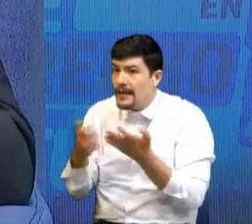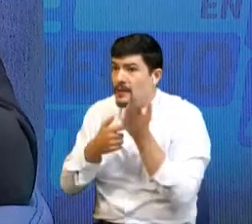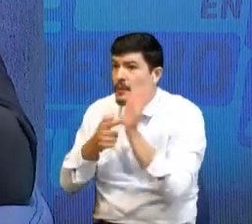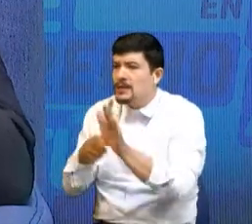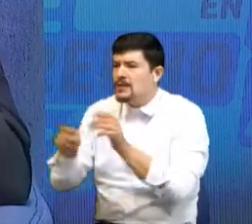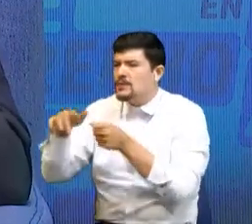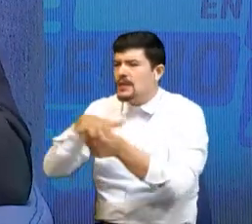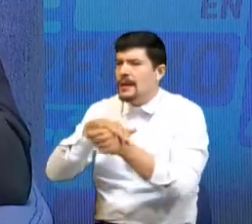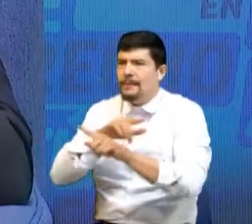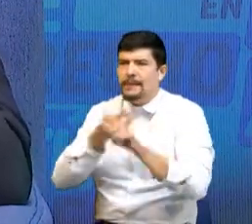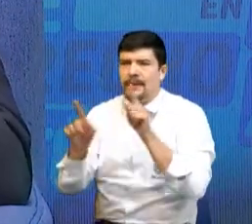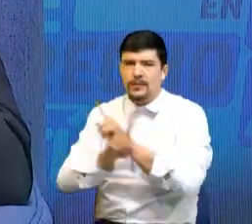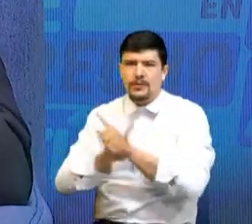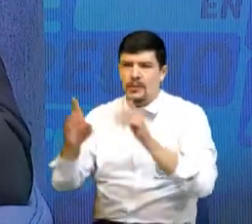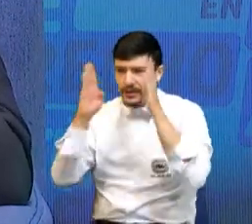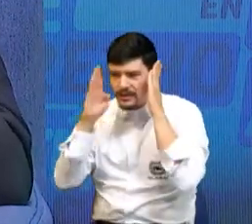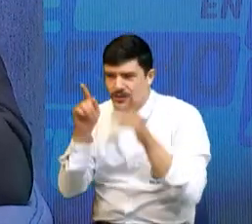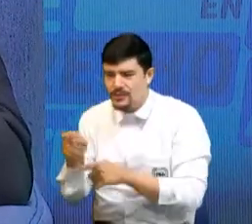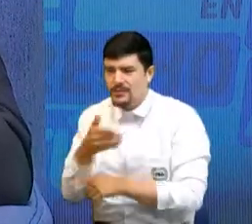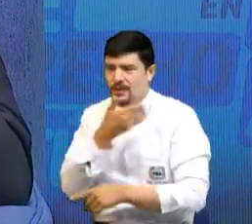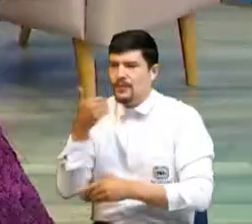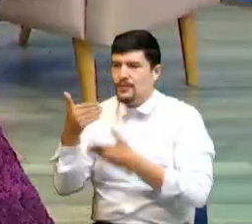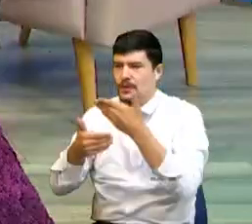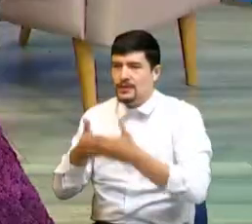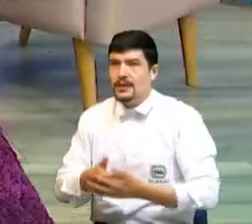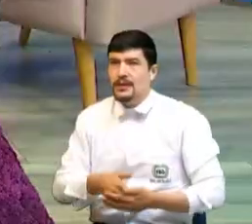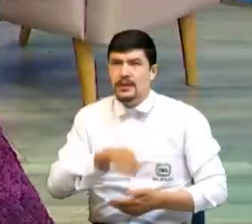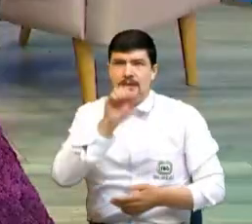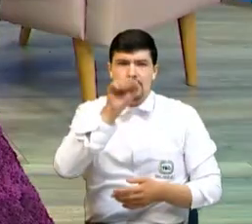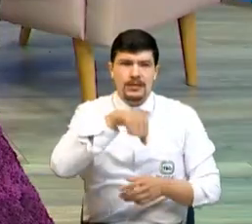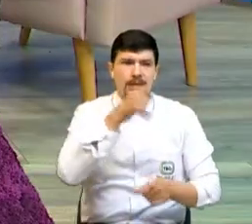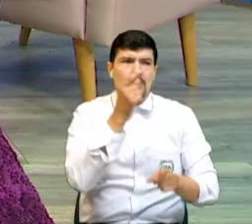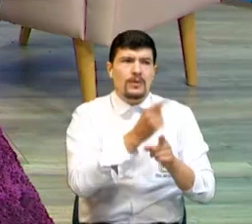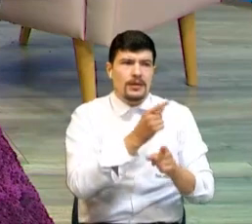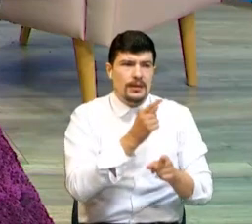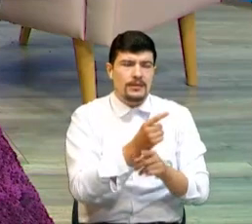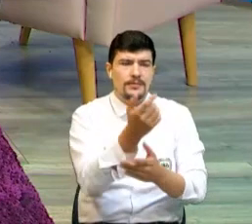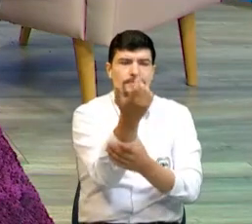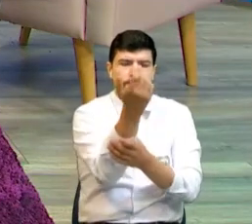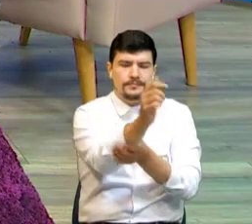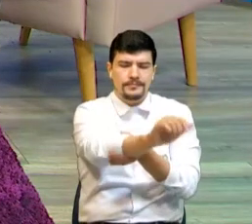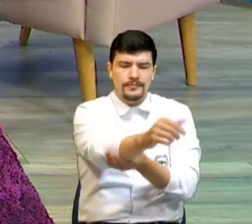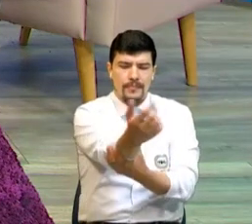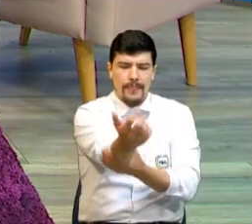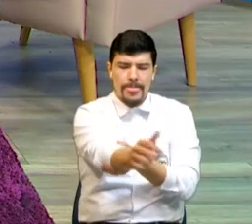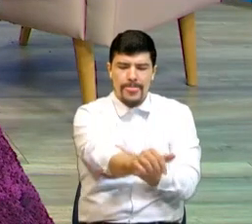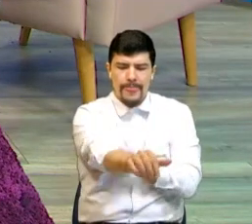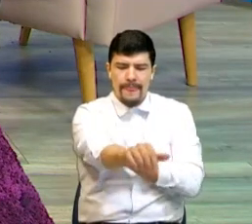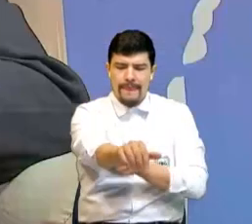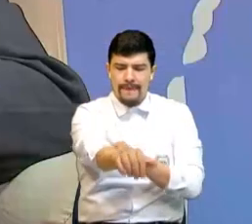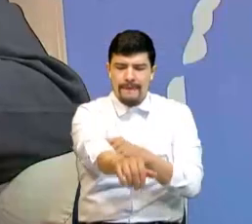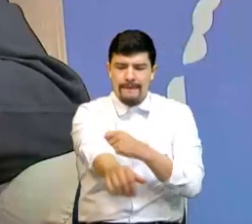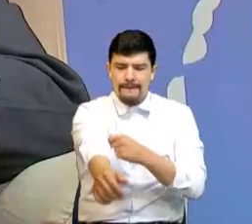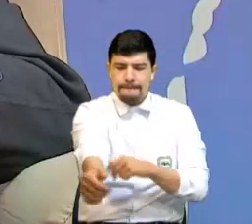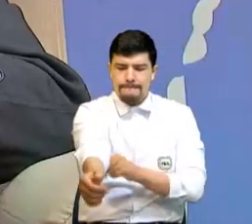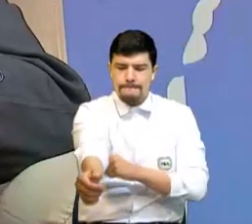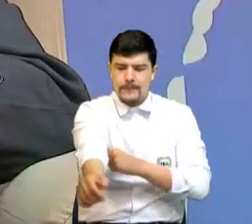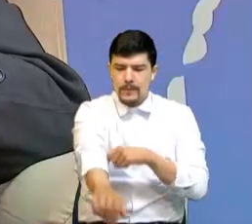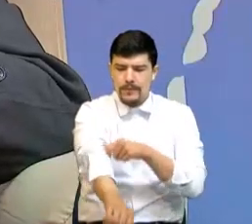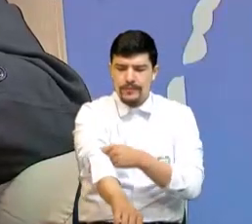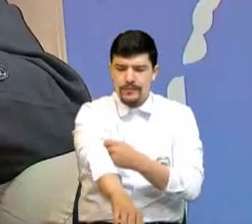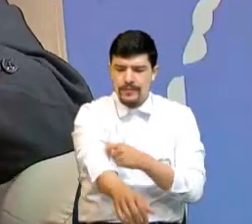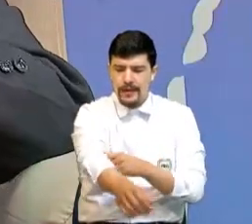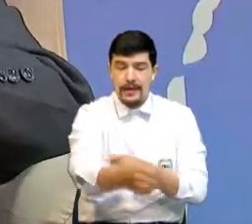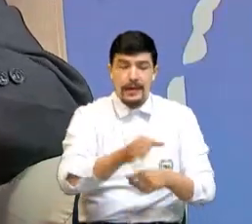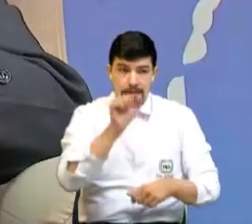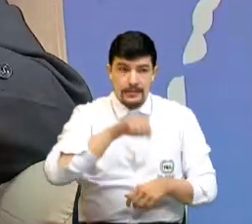situación y no fue atendida de la mejor manera. Sí, son varias denuncias que la